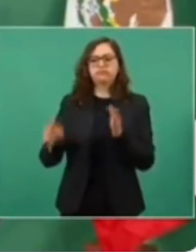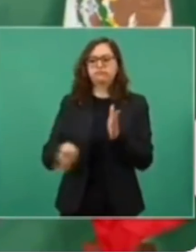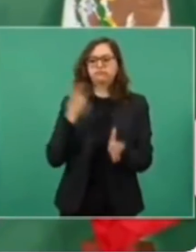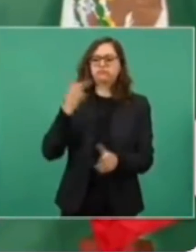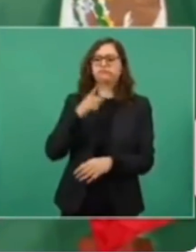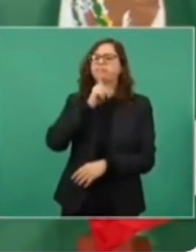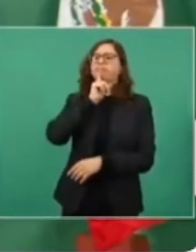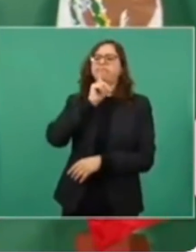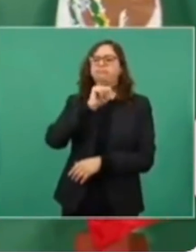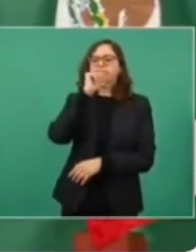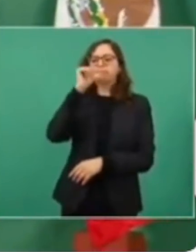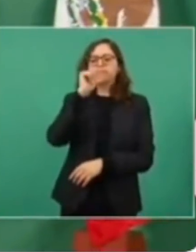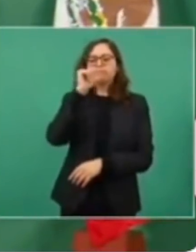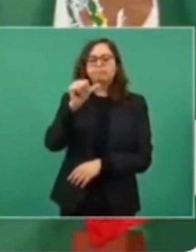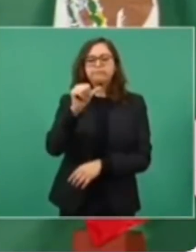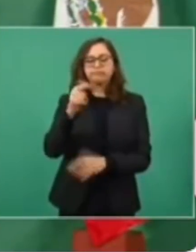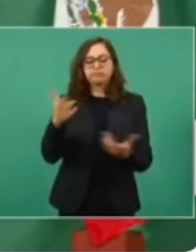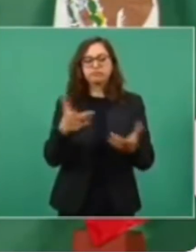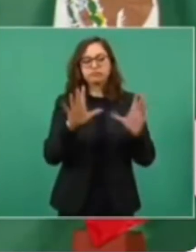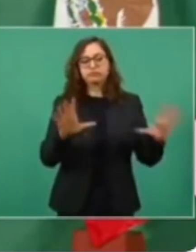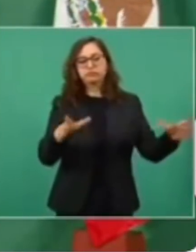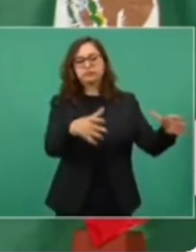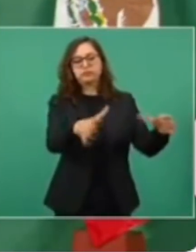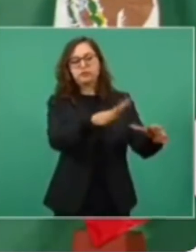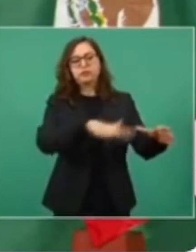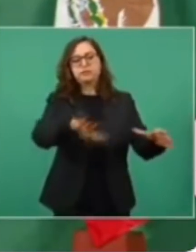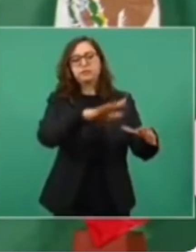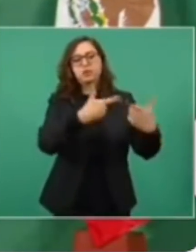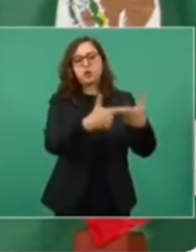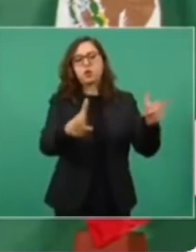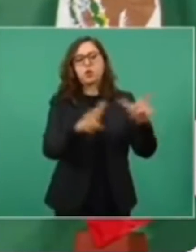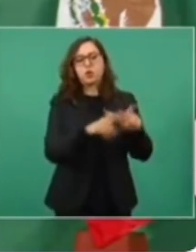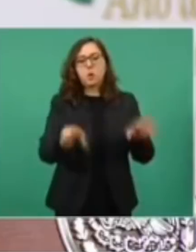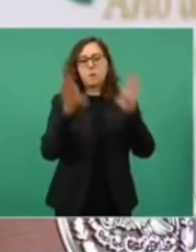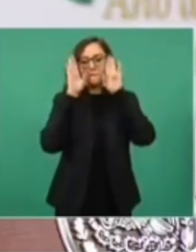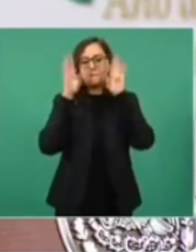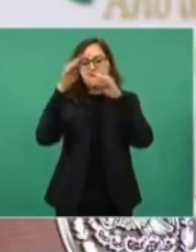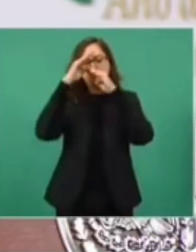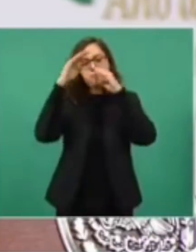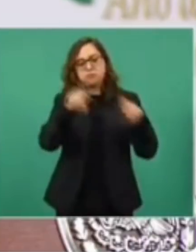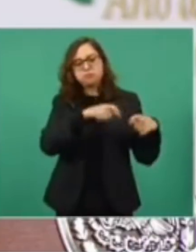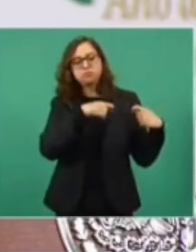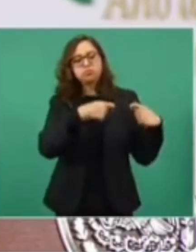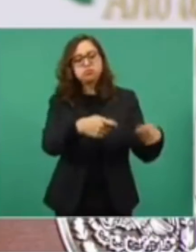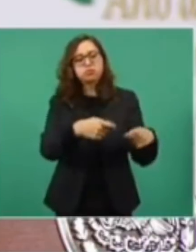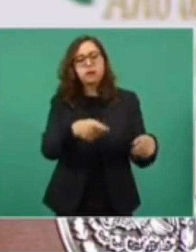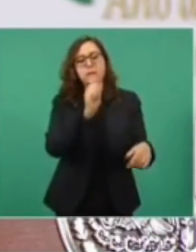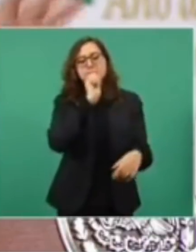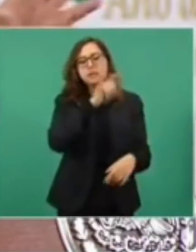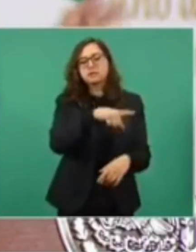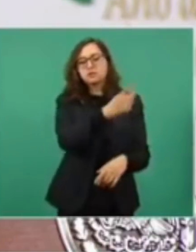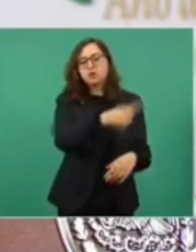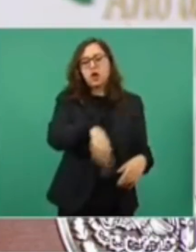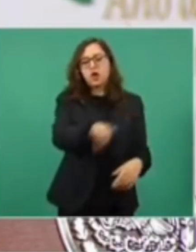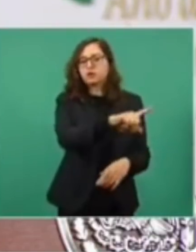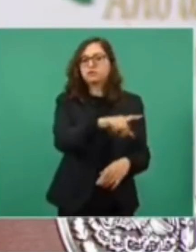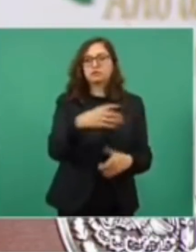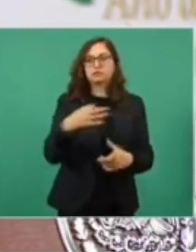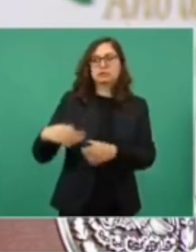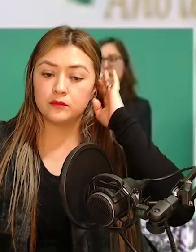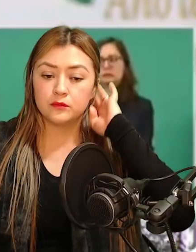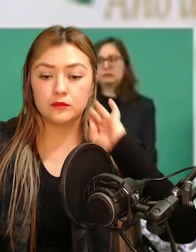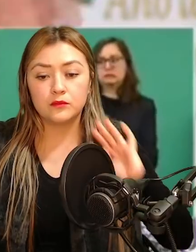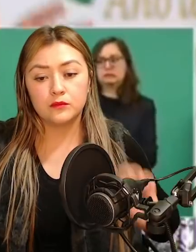revocación del mandato me refiero al bloque conservador de partidos ellos no quieren